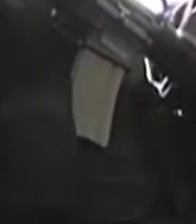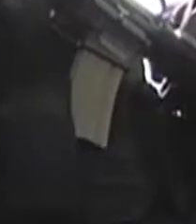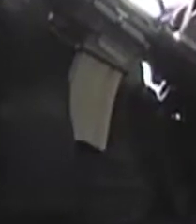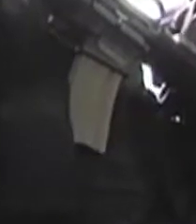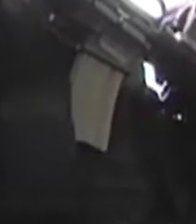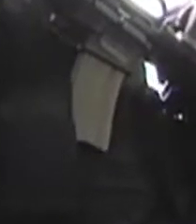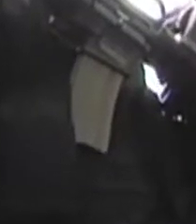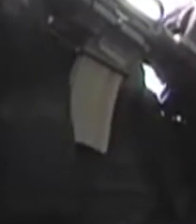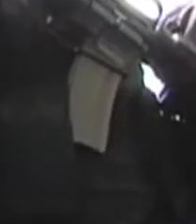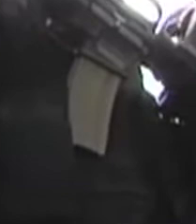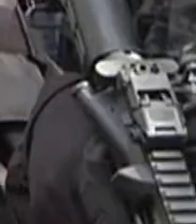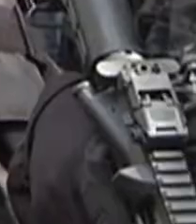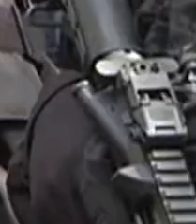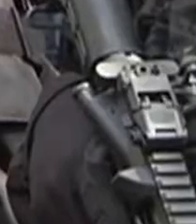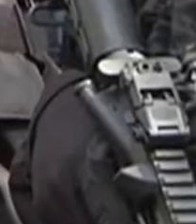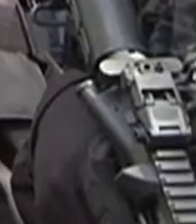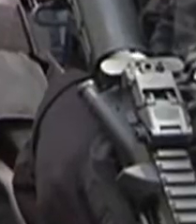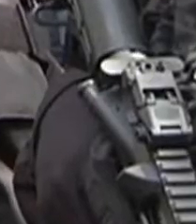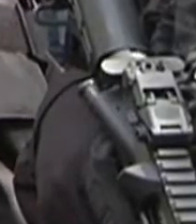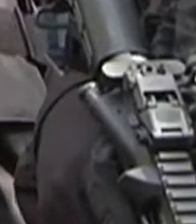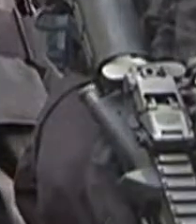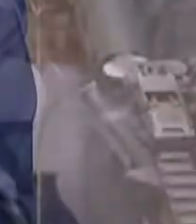23 13